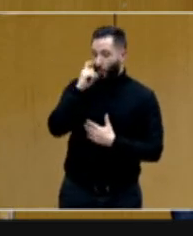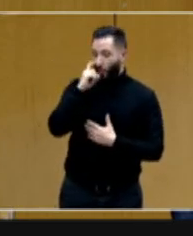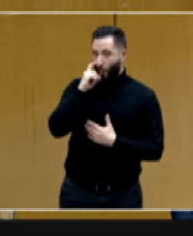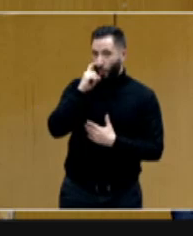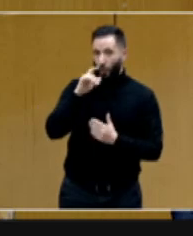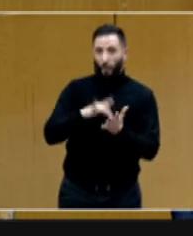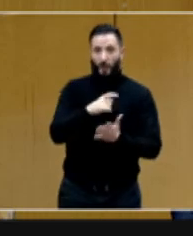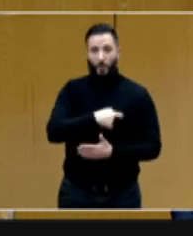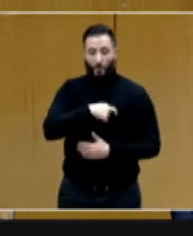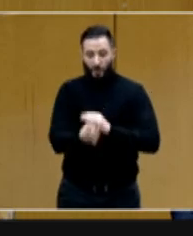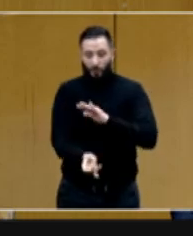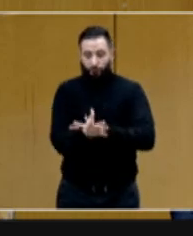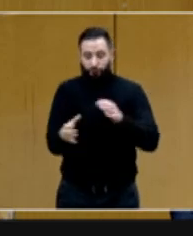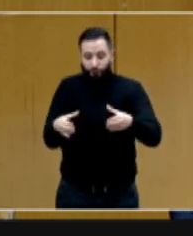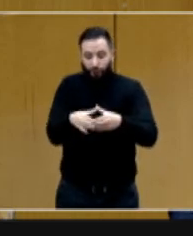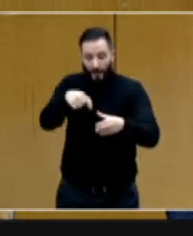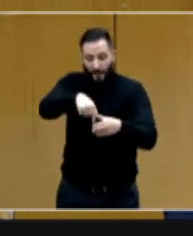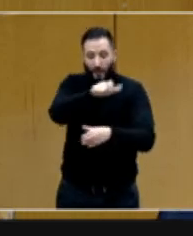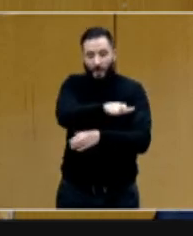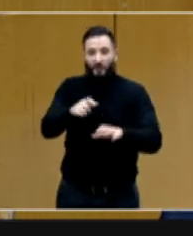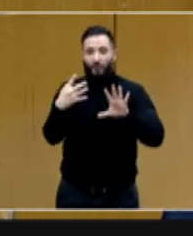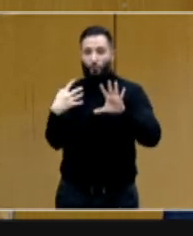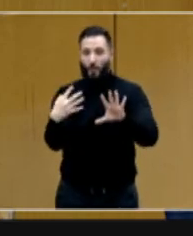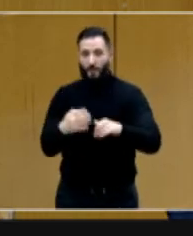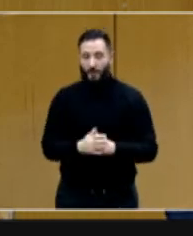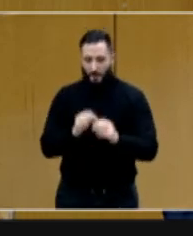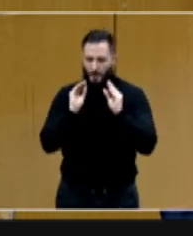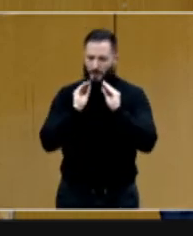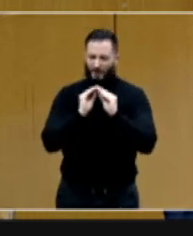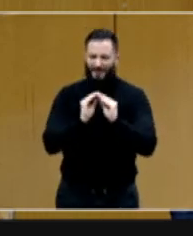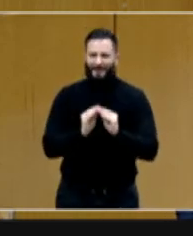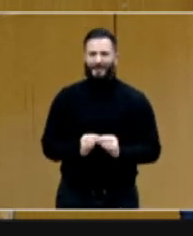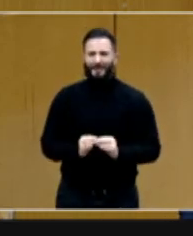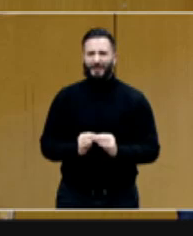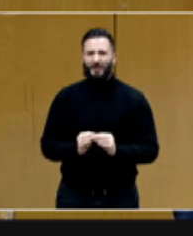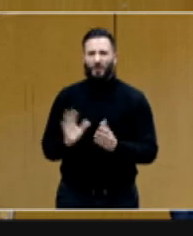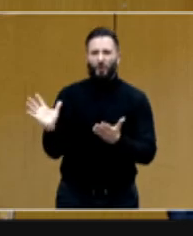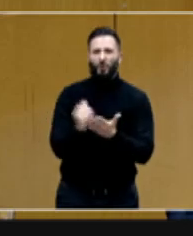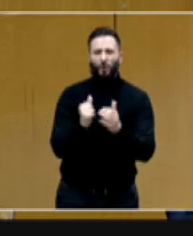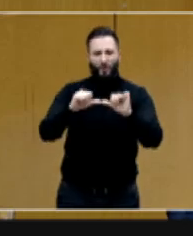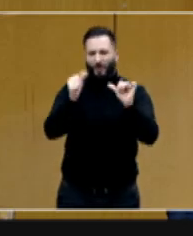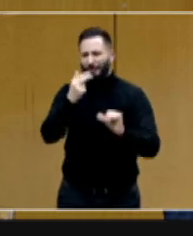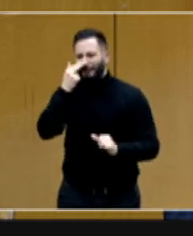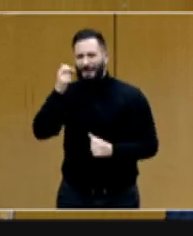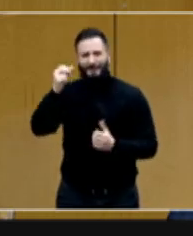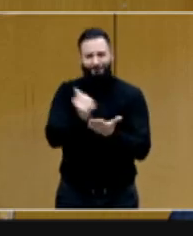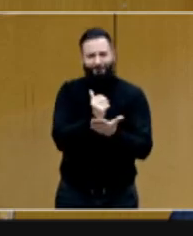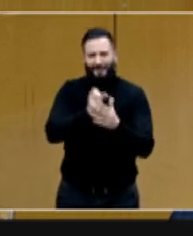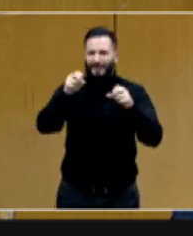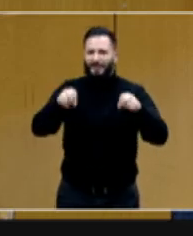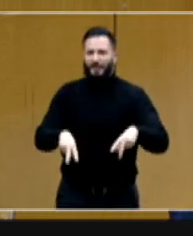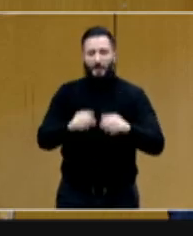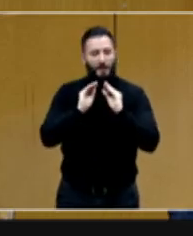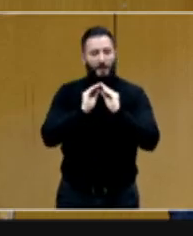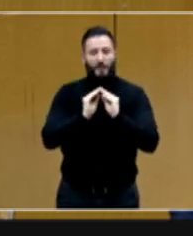formado nueve personas y redactamos que actúan todo de forma desinteresada redactamos un anteproyecto Y tenemos aprobado